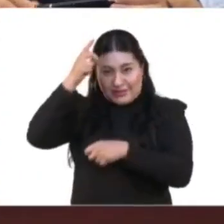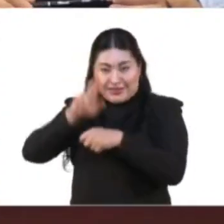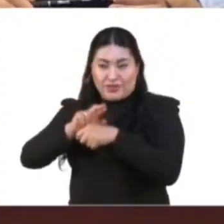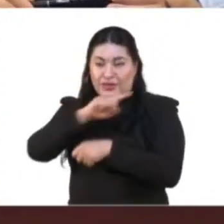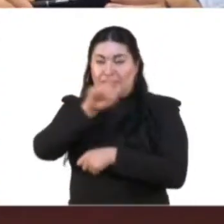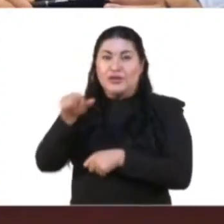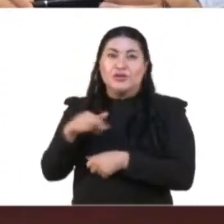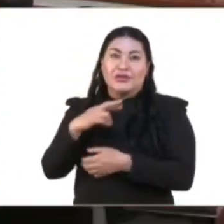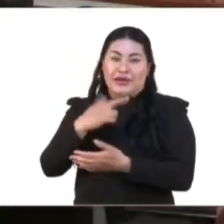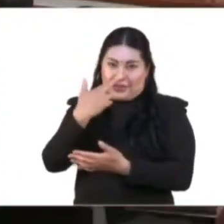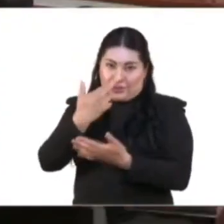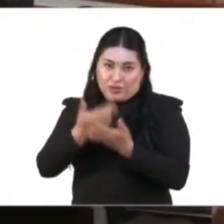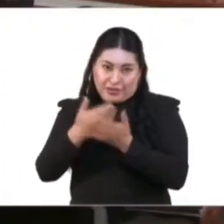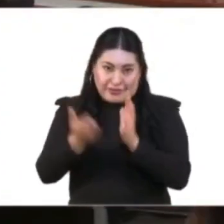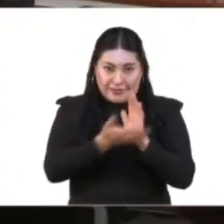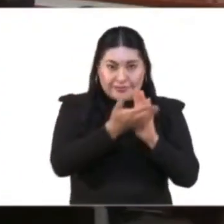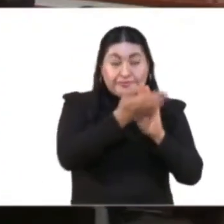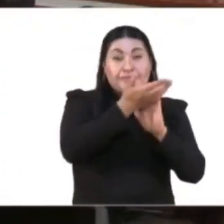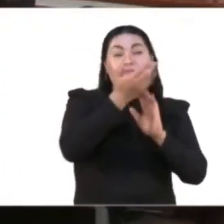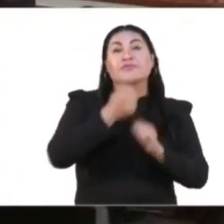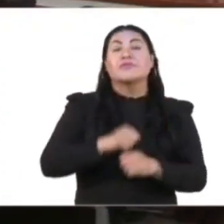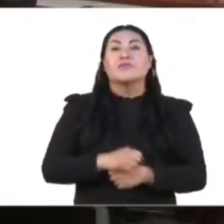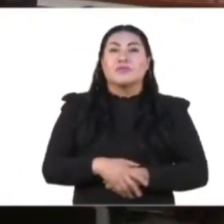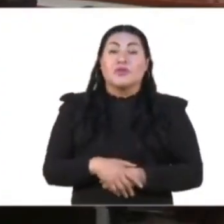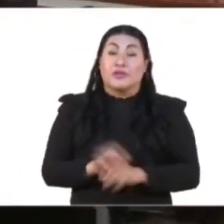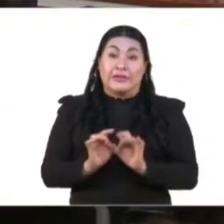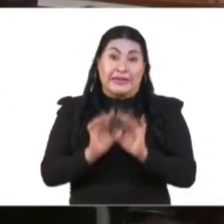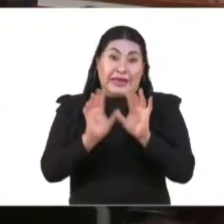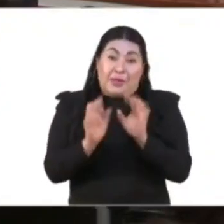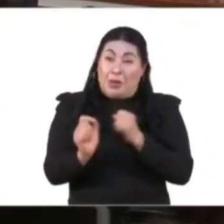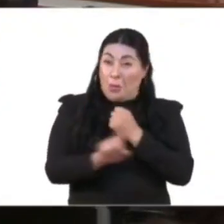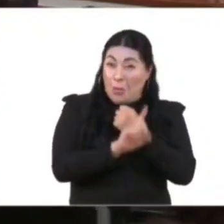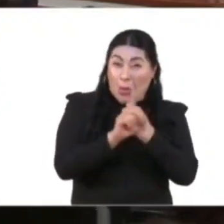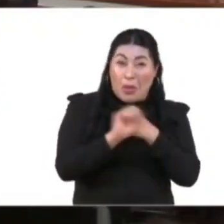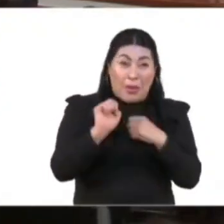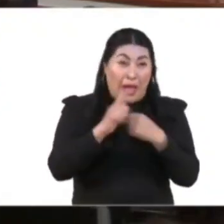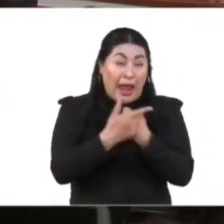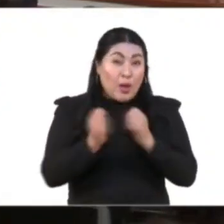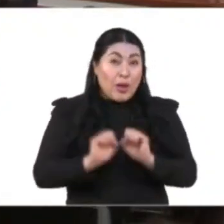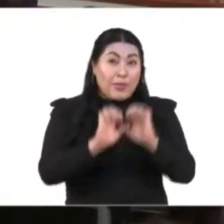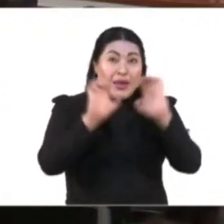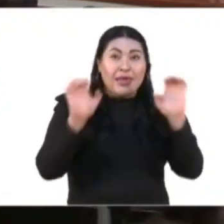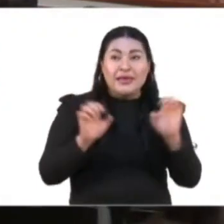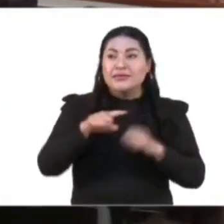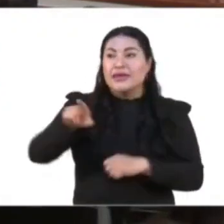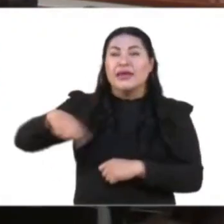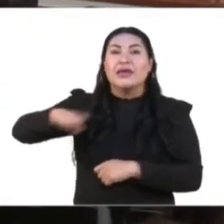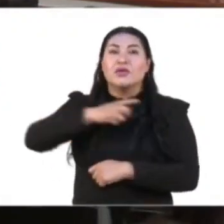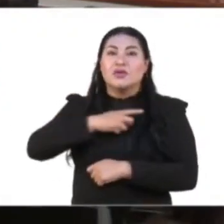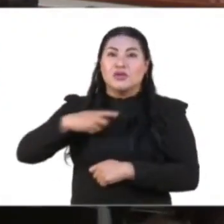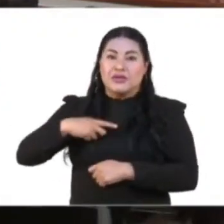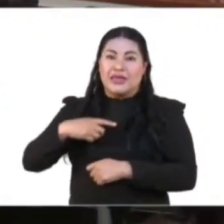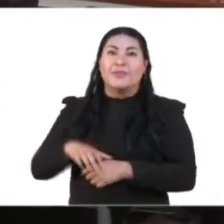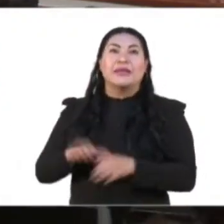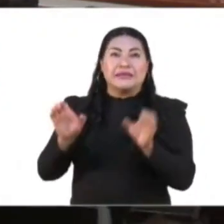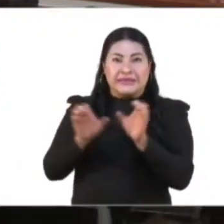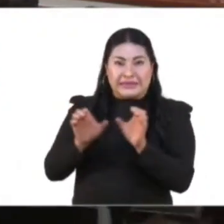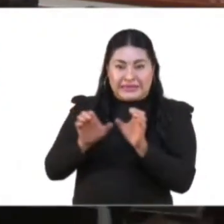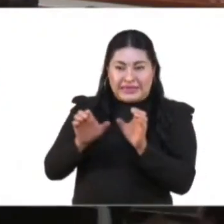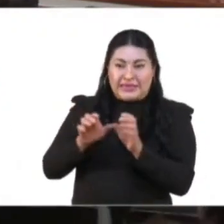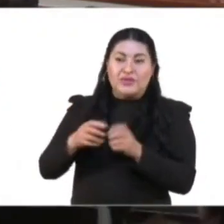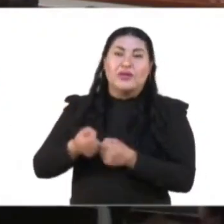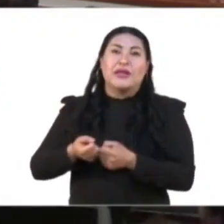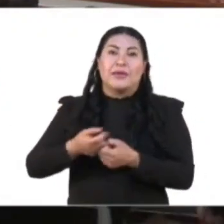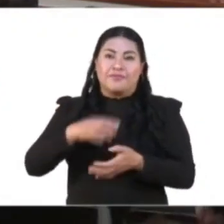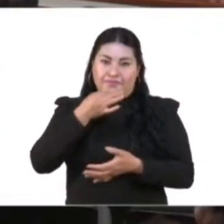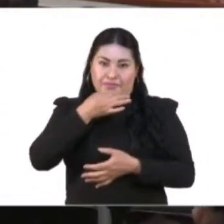obra, cuyo objetivo, si hubiera habido algún problema, es levantar las cédulas de inspección posísmica.